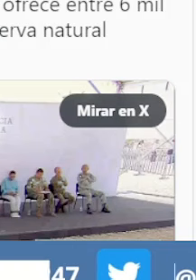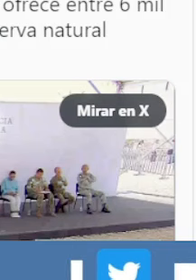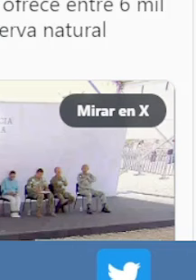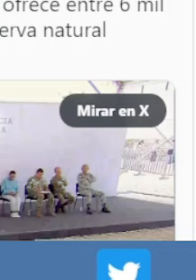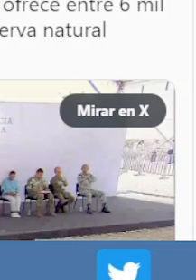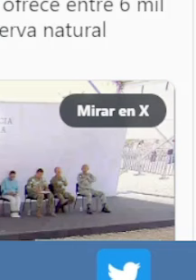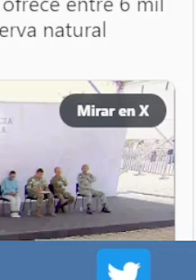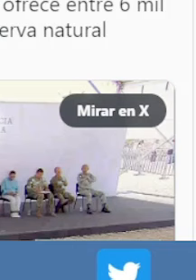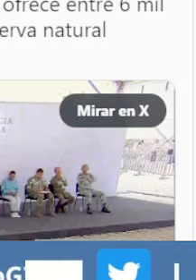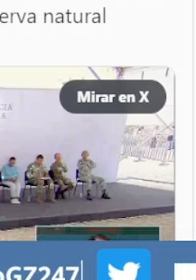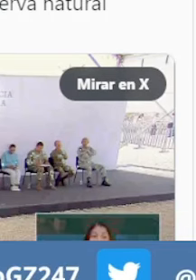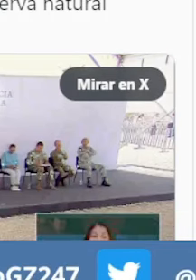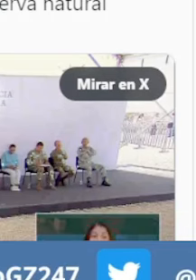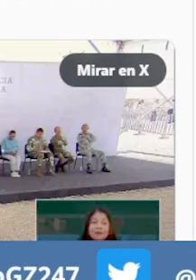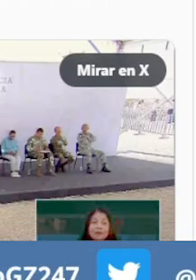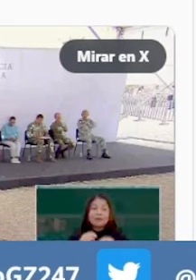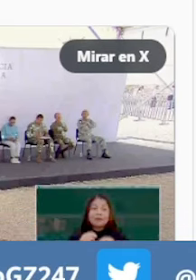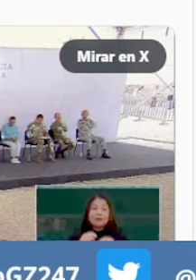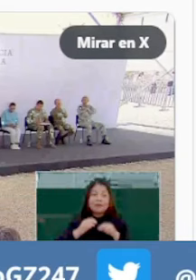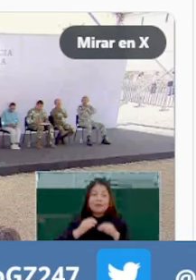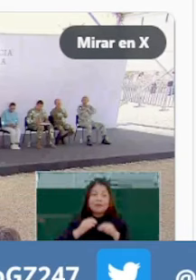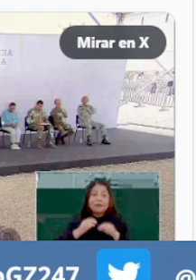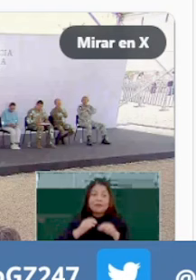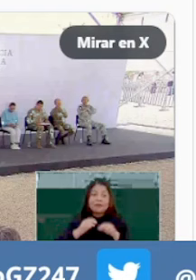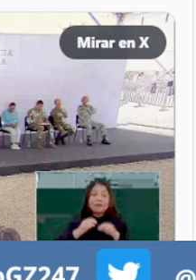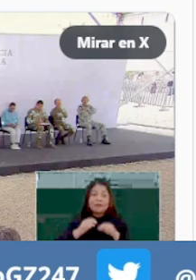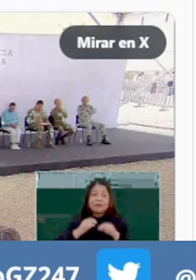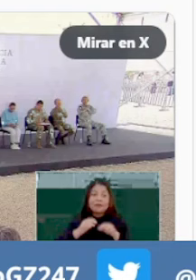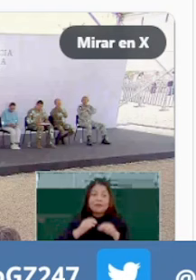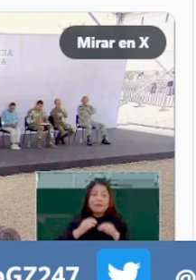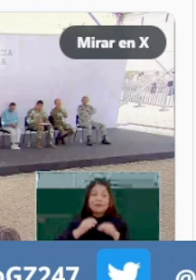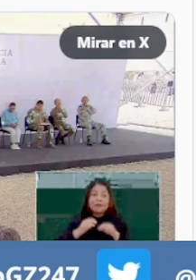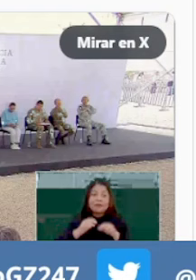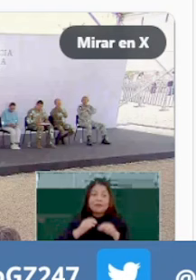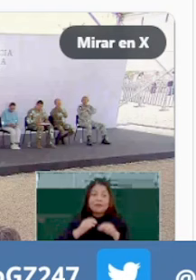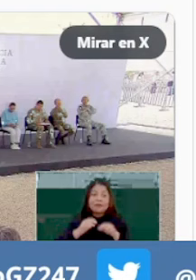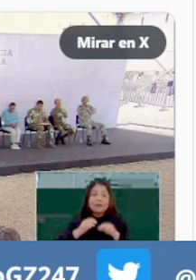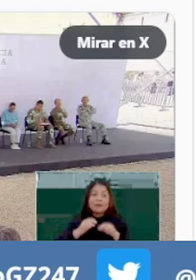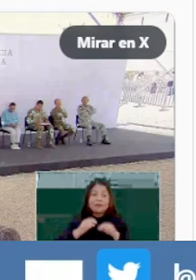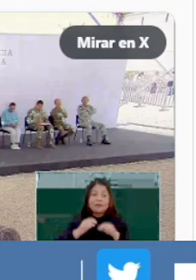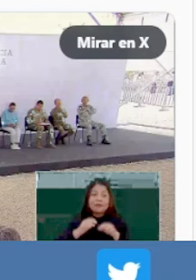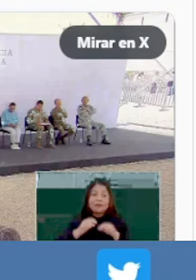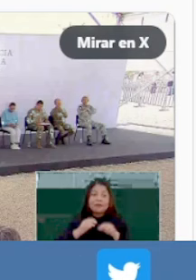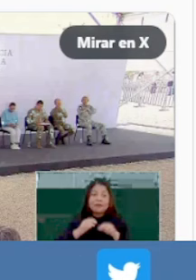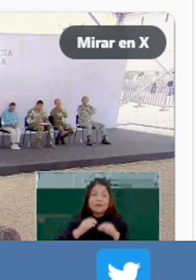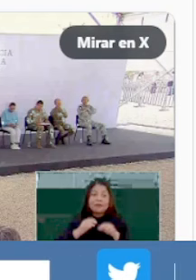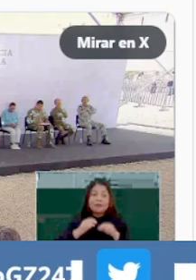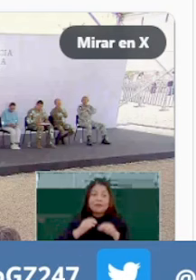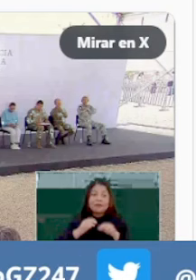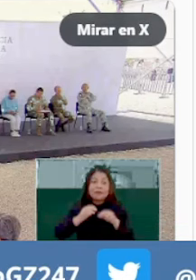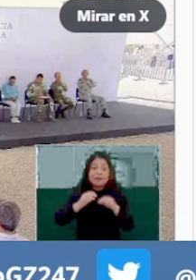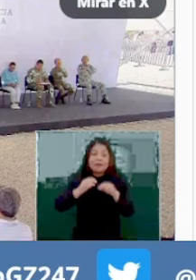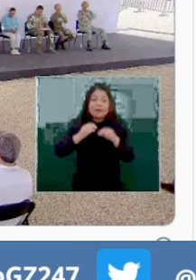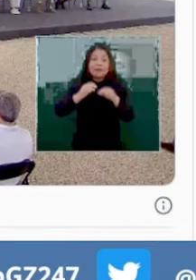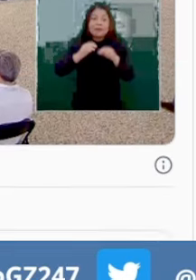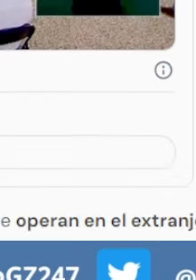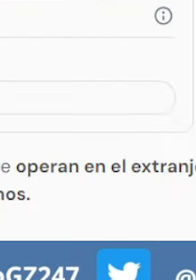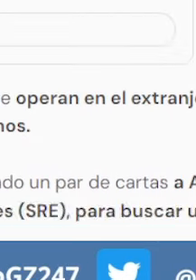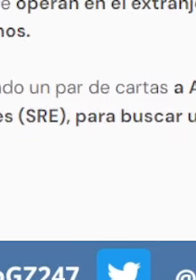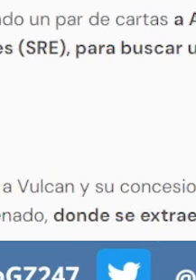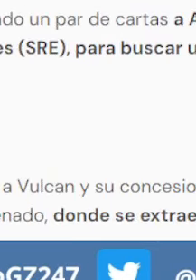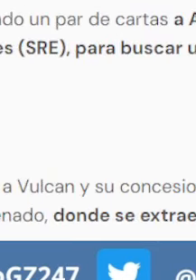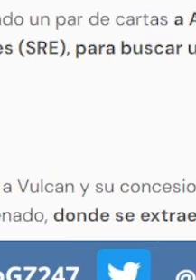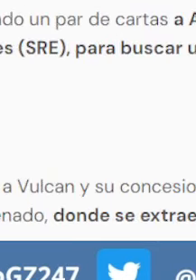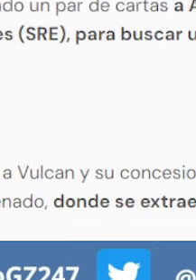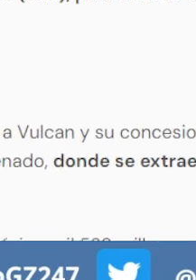su subsidiaria Calica ante la idea presentada por el gobierno mexicano para que Puerto Venado se convierta en un área